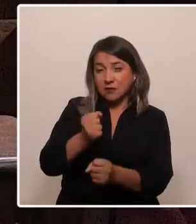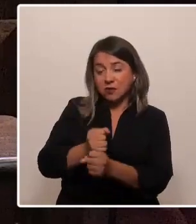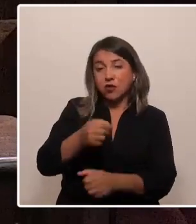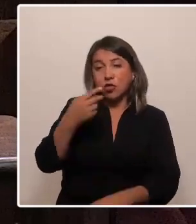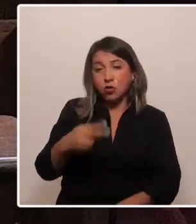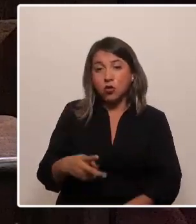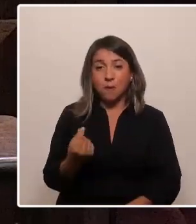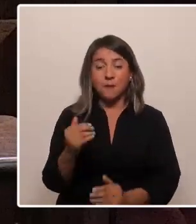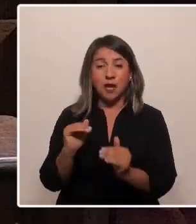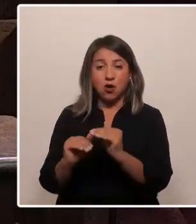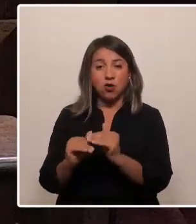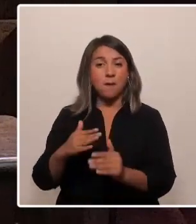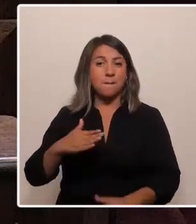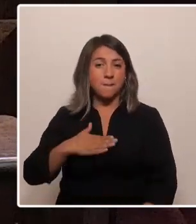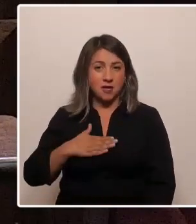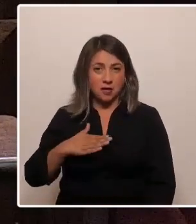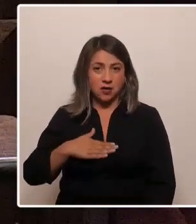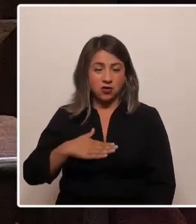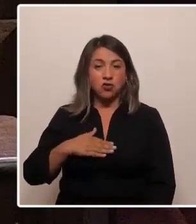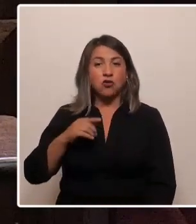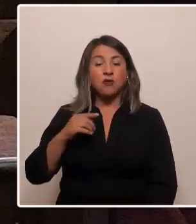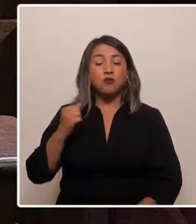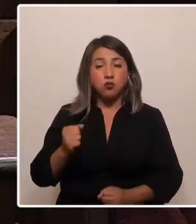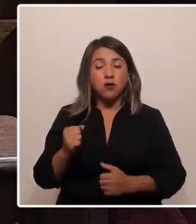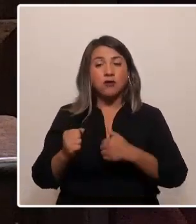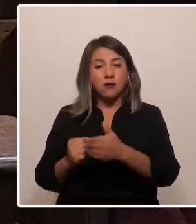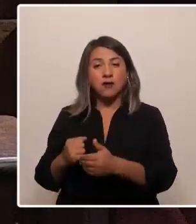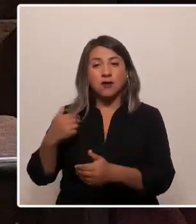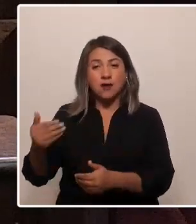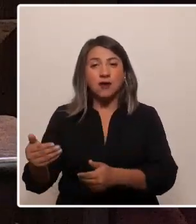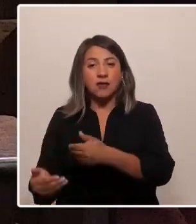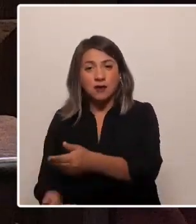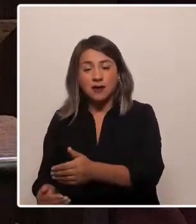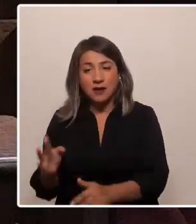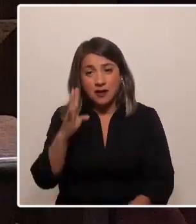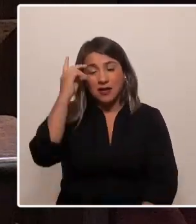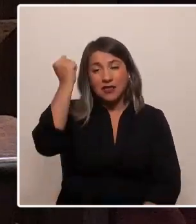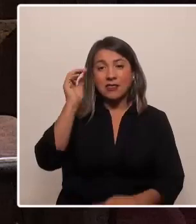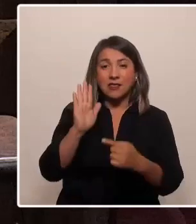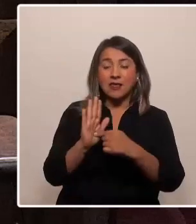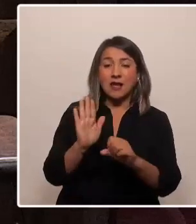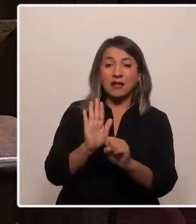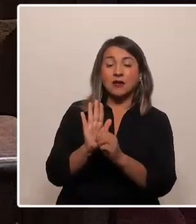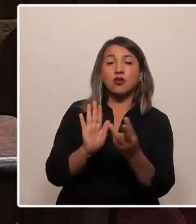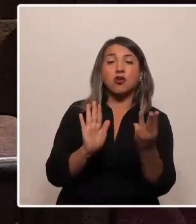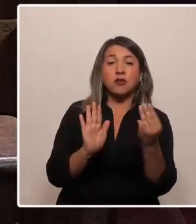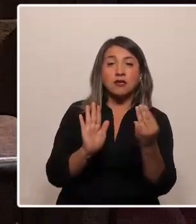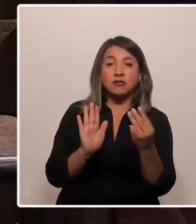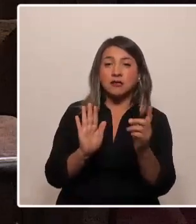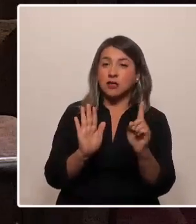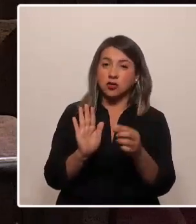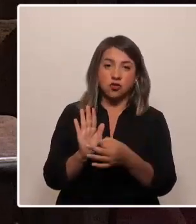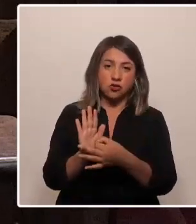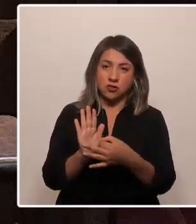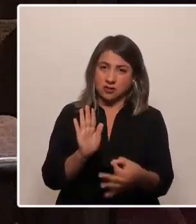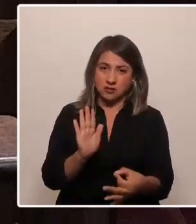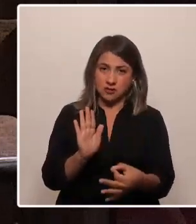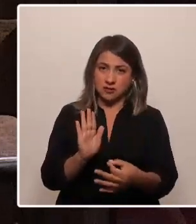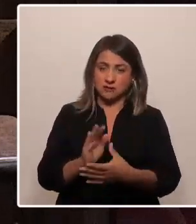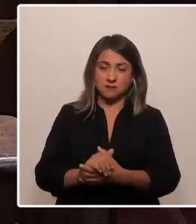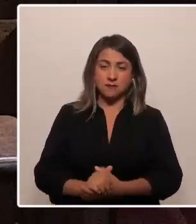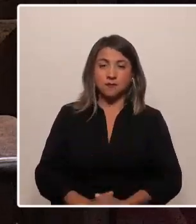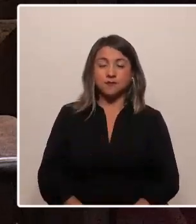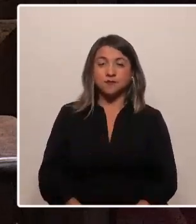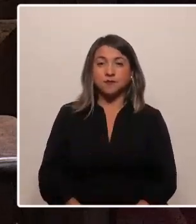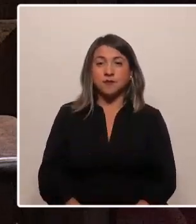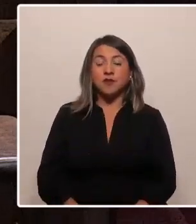sus ahorros y que estos serán heredables, cosa que la iniciativa del artículo 13 no hace.